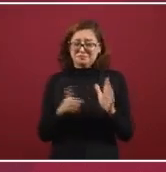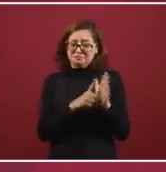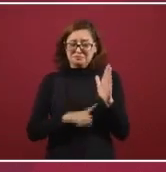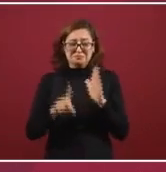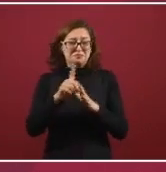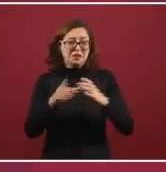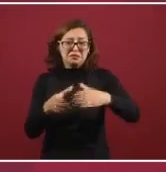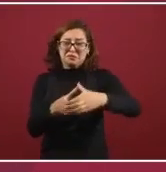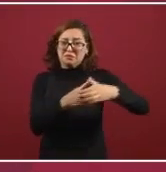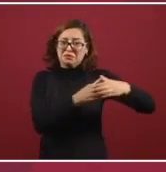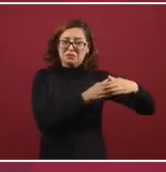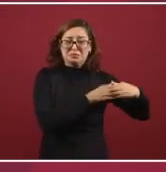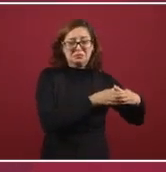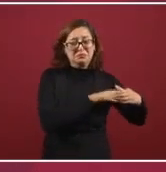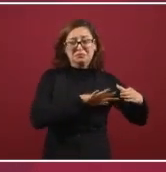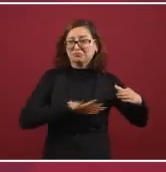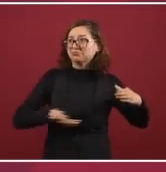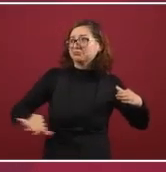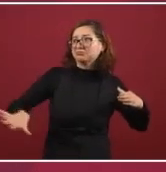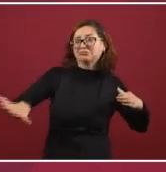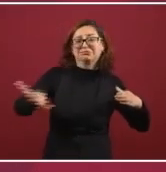completamente,